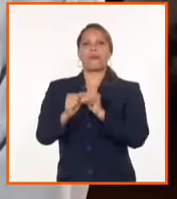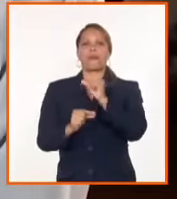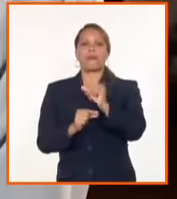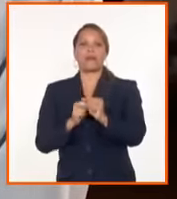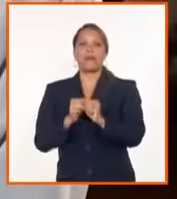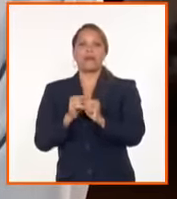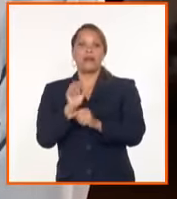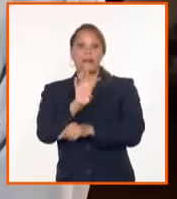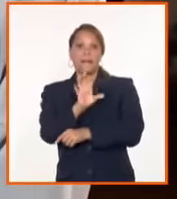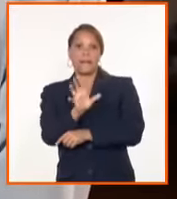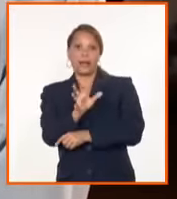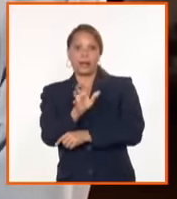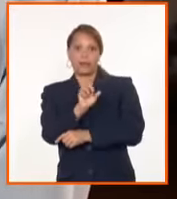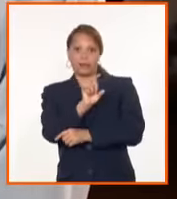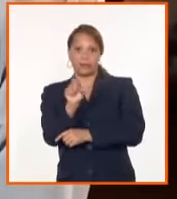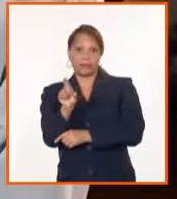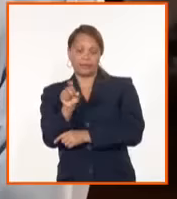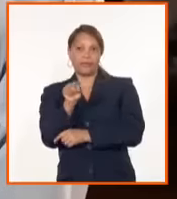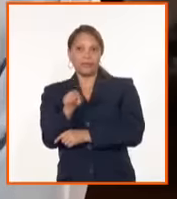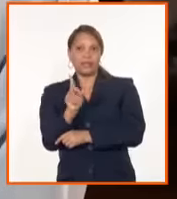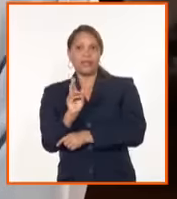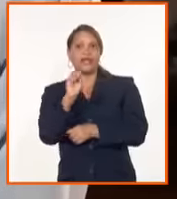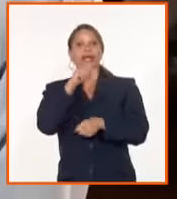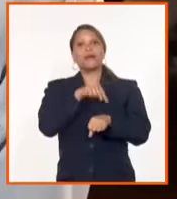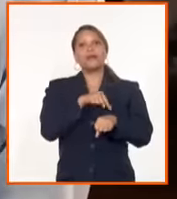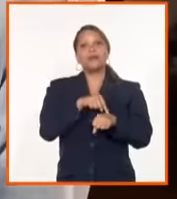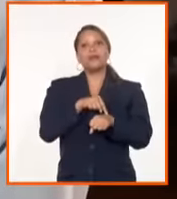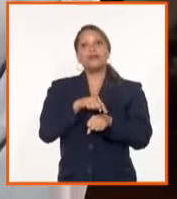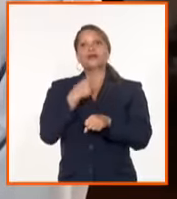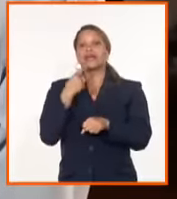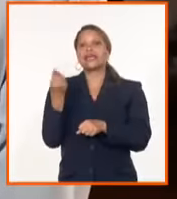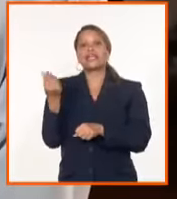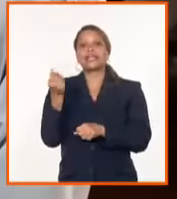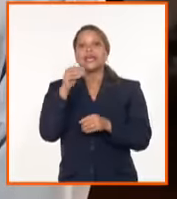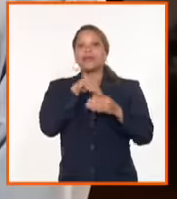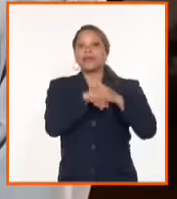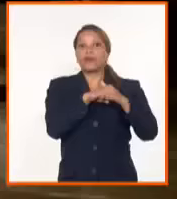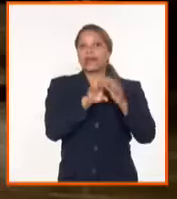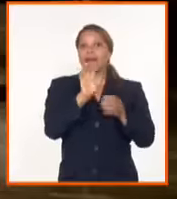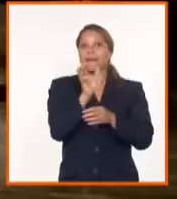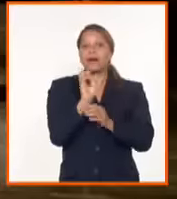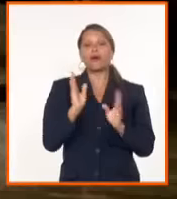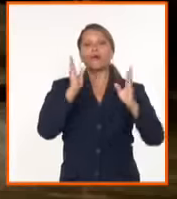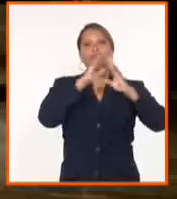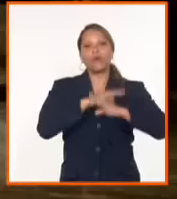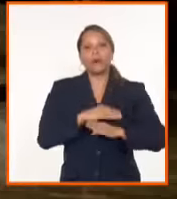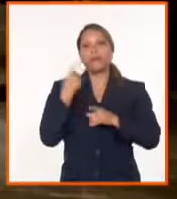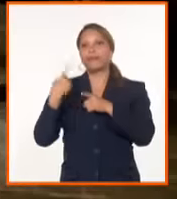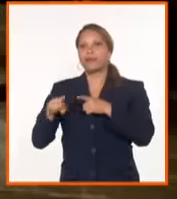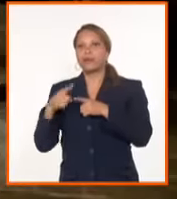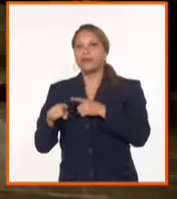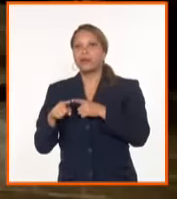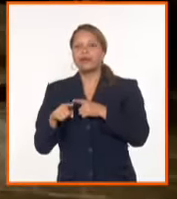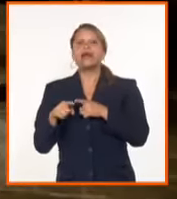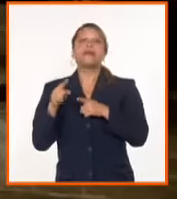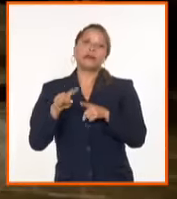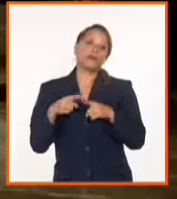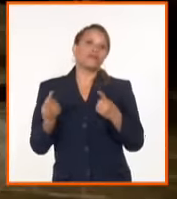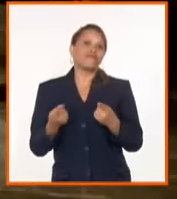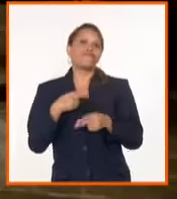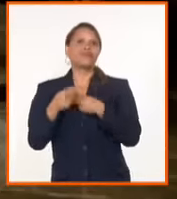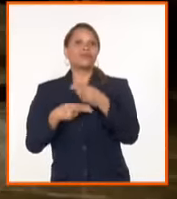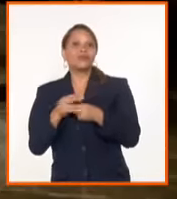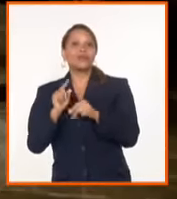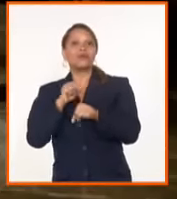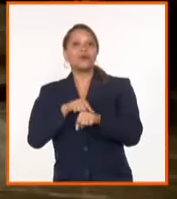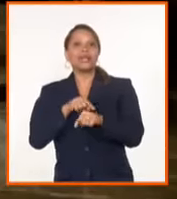bancarización también entra en un momento en que no tenemos efectivo, por otras razones. Pero lo que pasa es que si no aplicamos en esos momentos